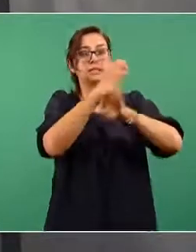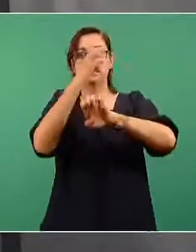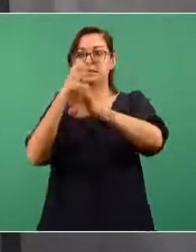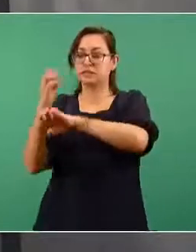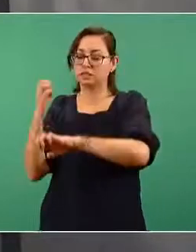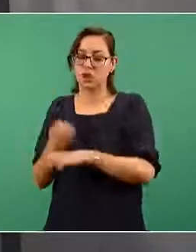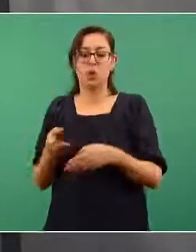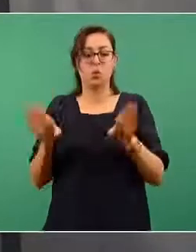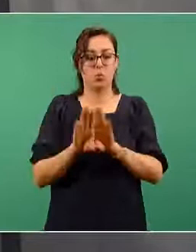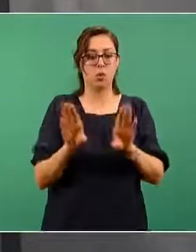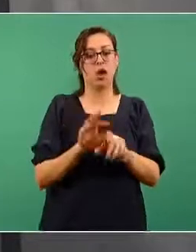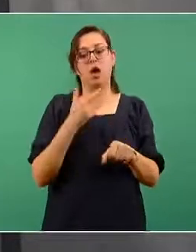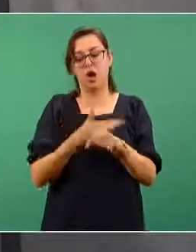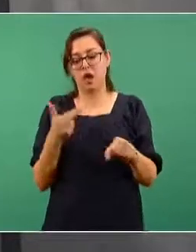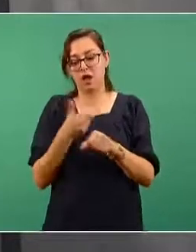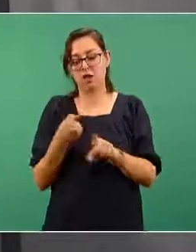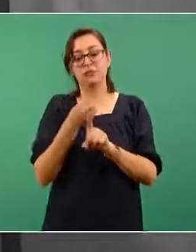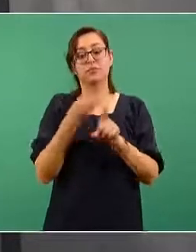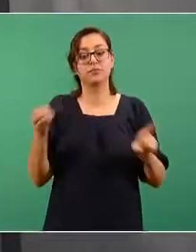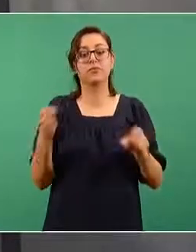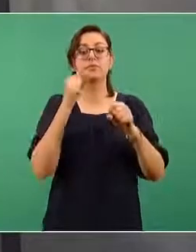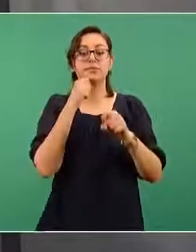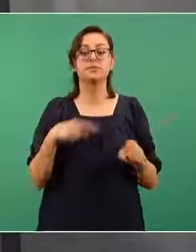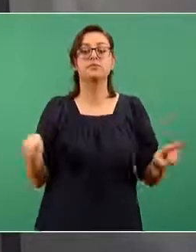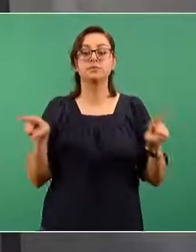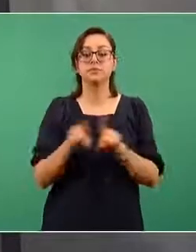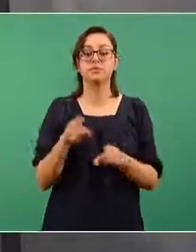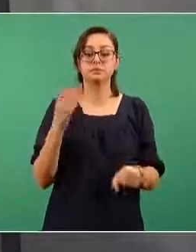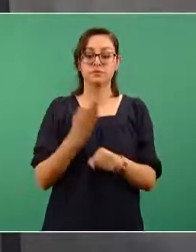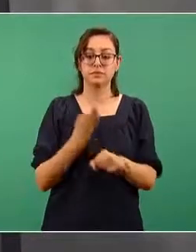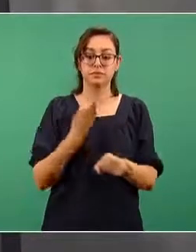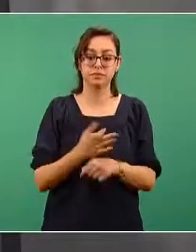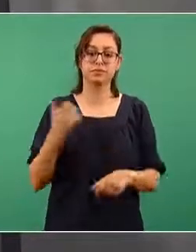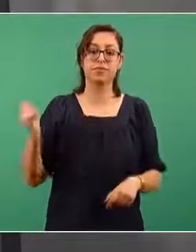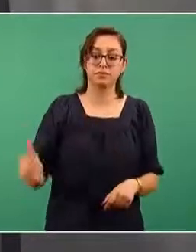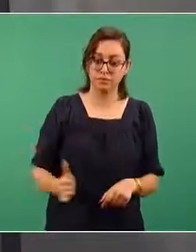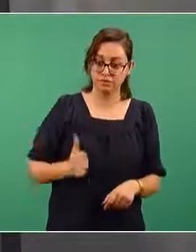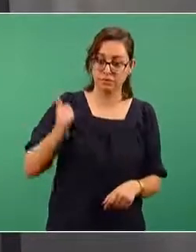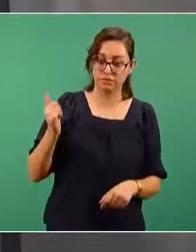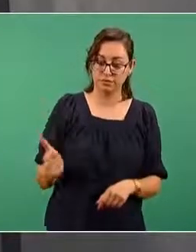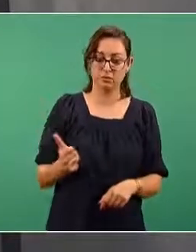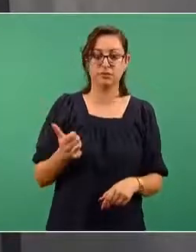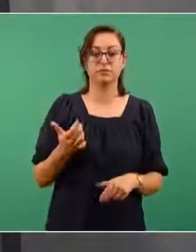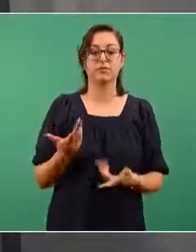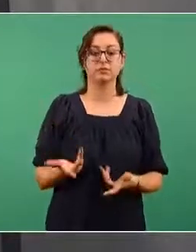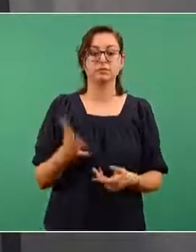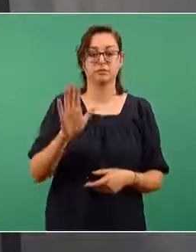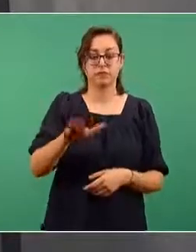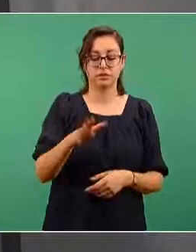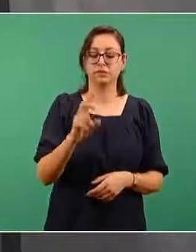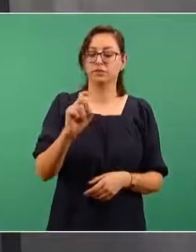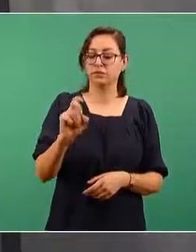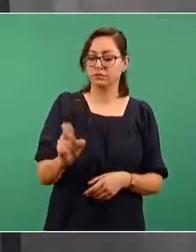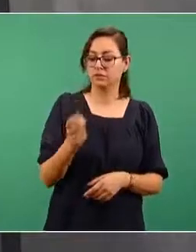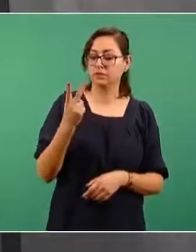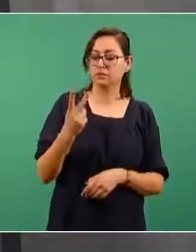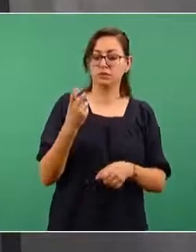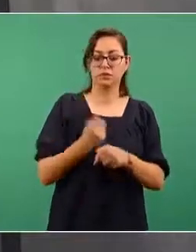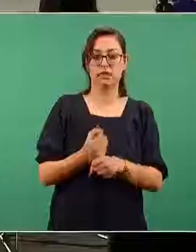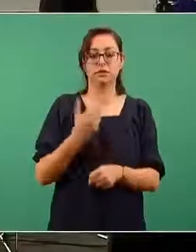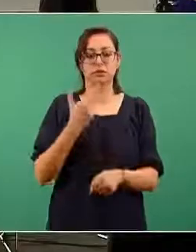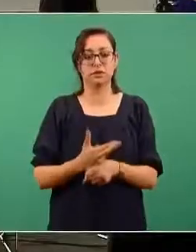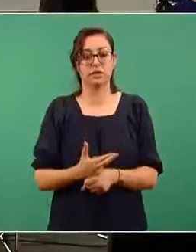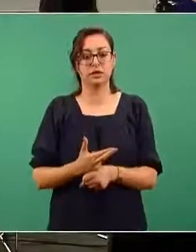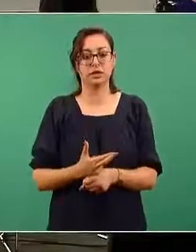el operativo. Y desde luego también aprovecho para expresar mi agradecimiento y respeto a las 32 secretarias